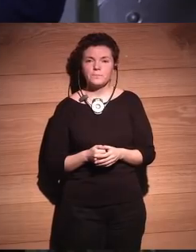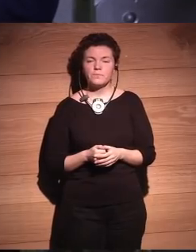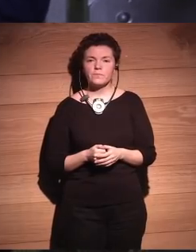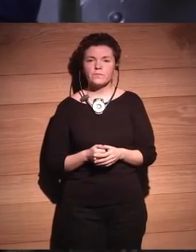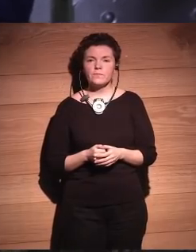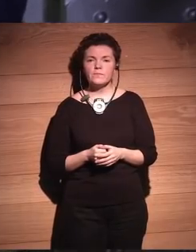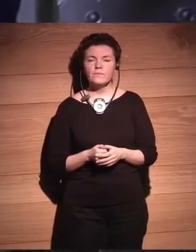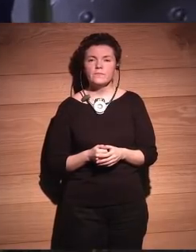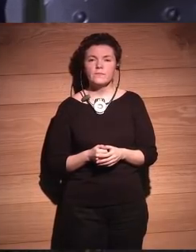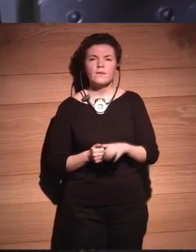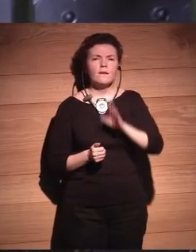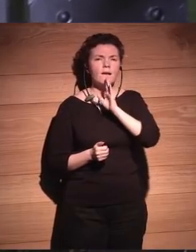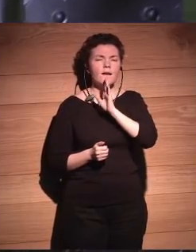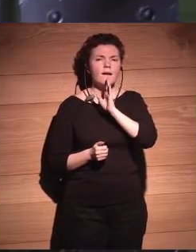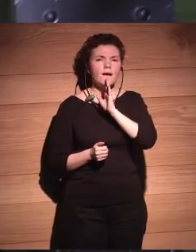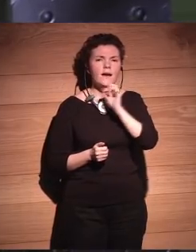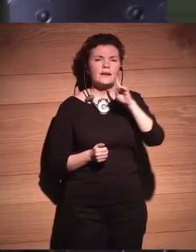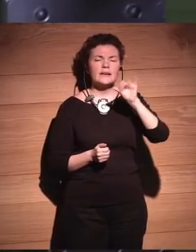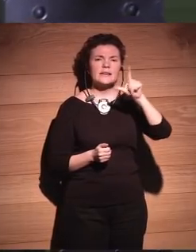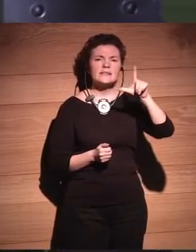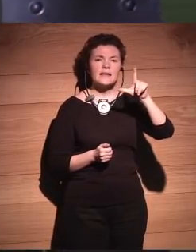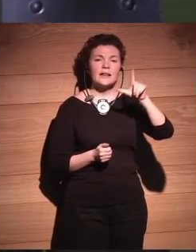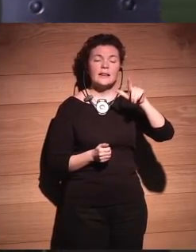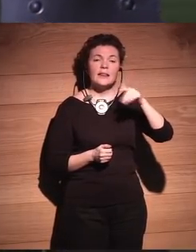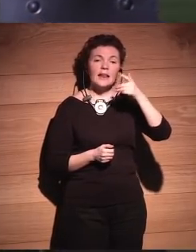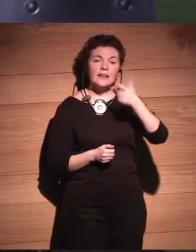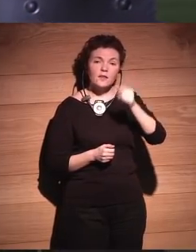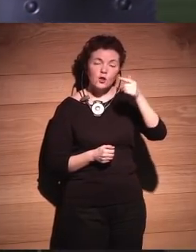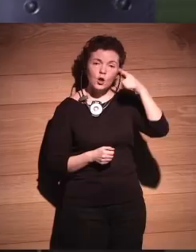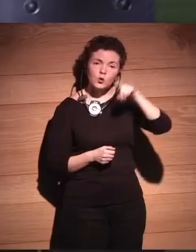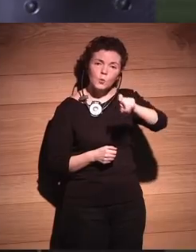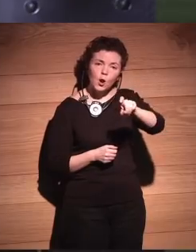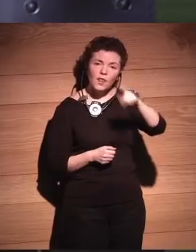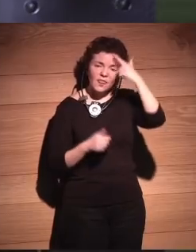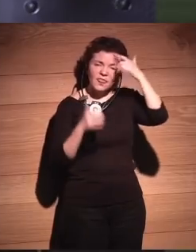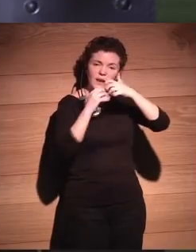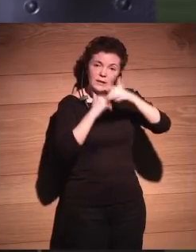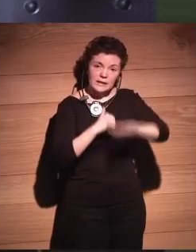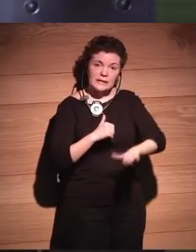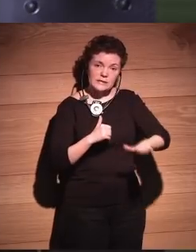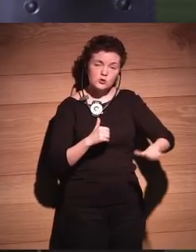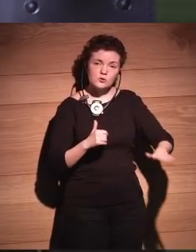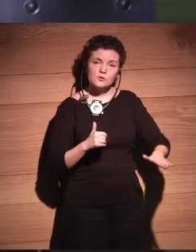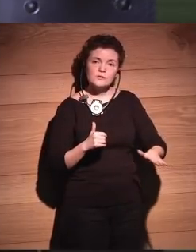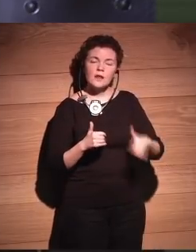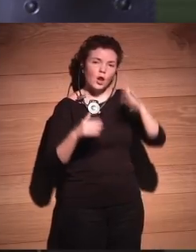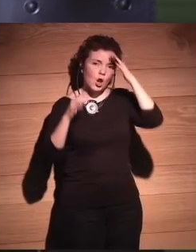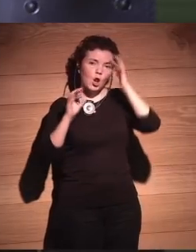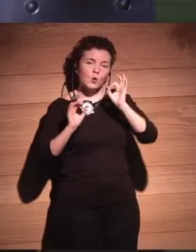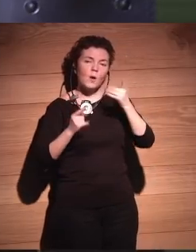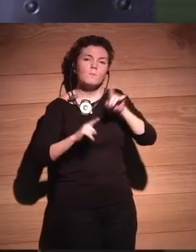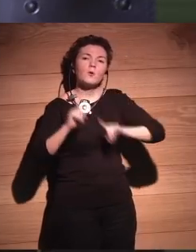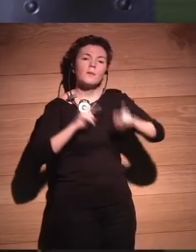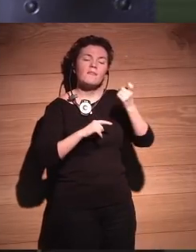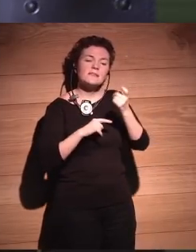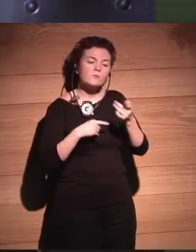caso de lo que ha comentado Russell, de la inyección en los tumores cerebrales de niños, pues lógicamente el problema es que